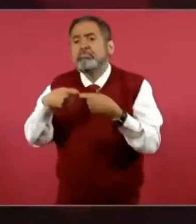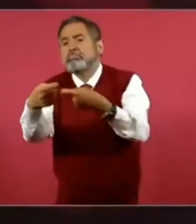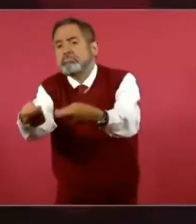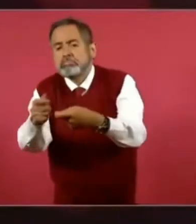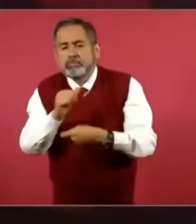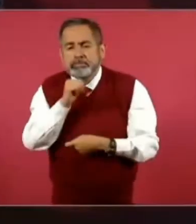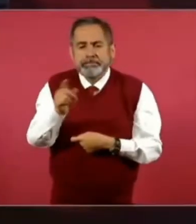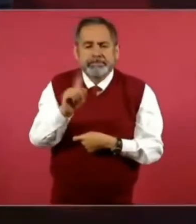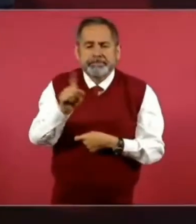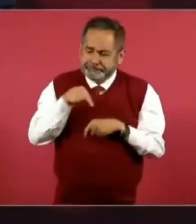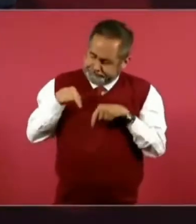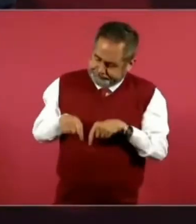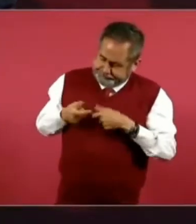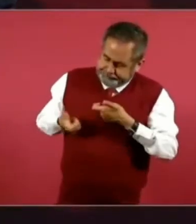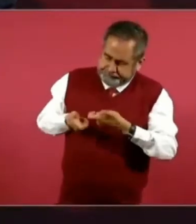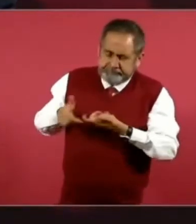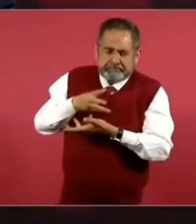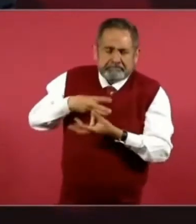se